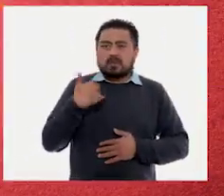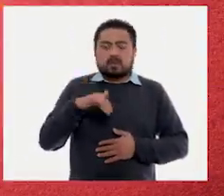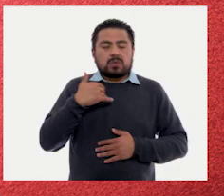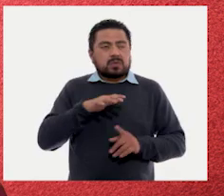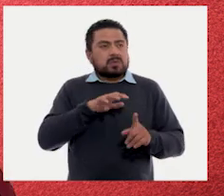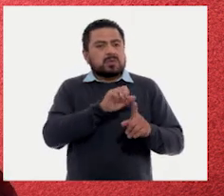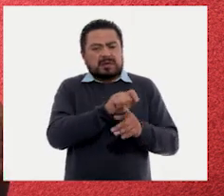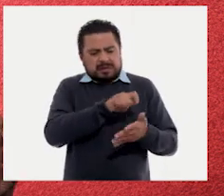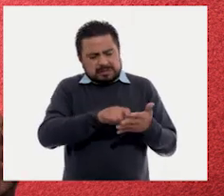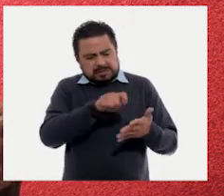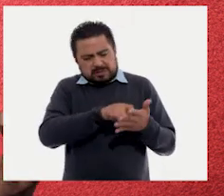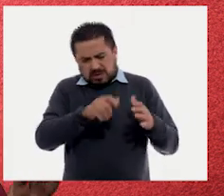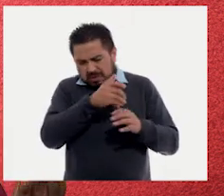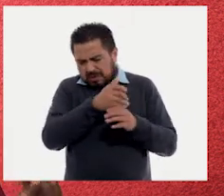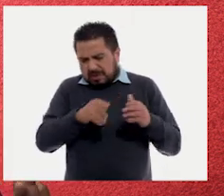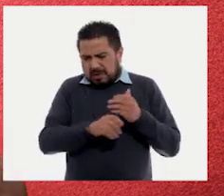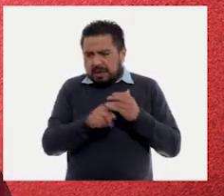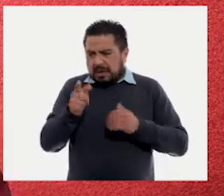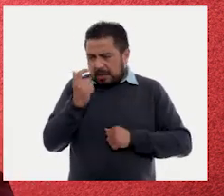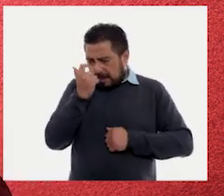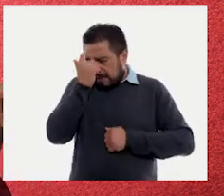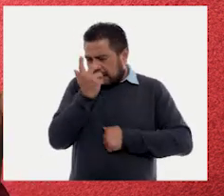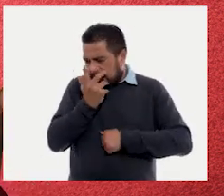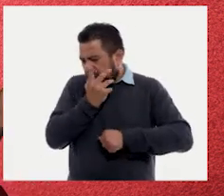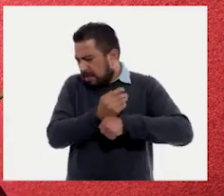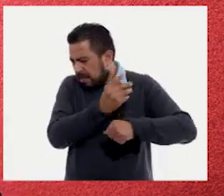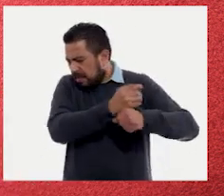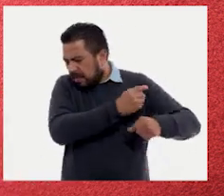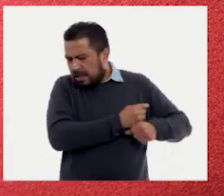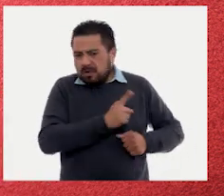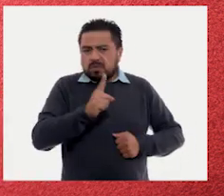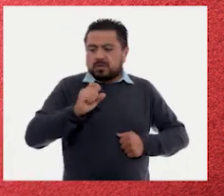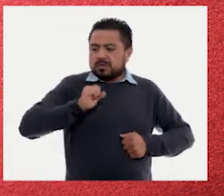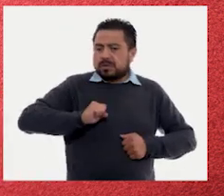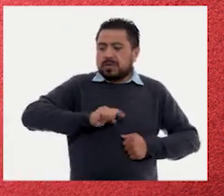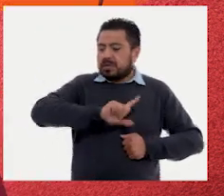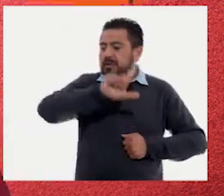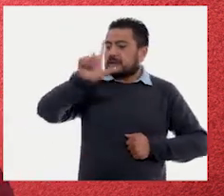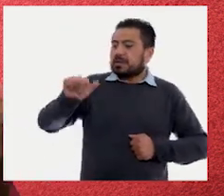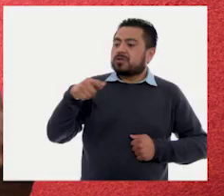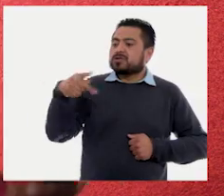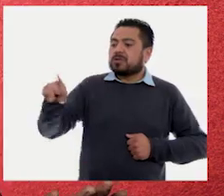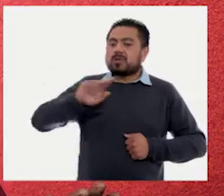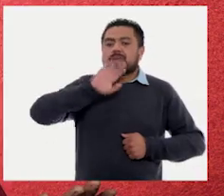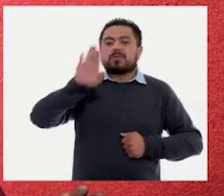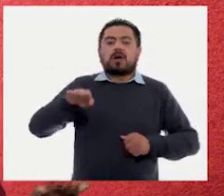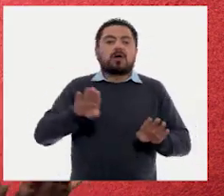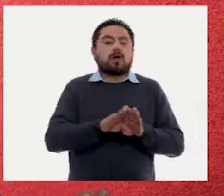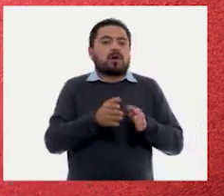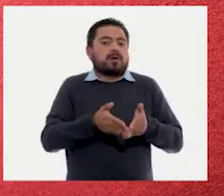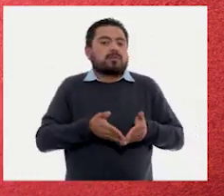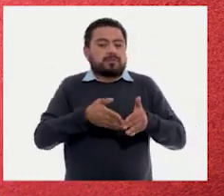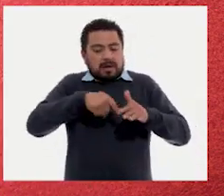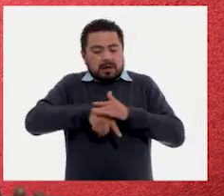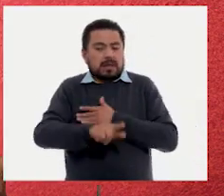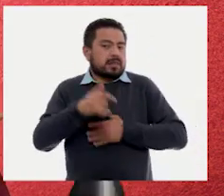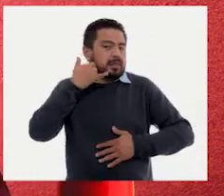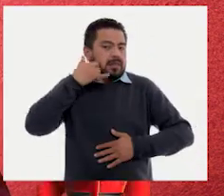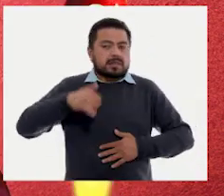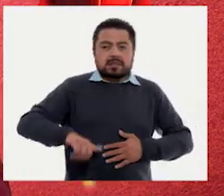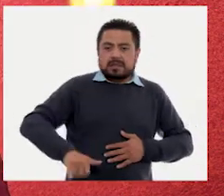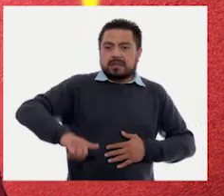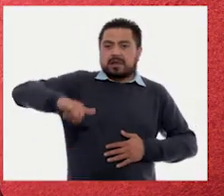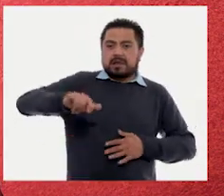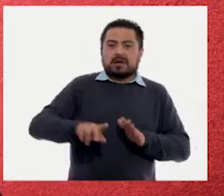porque escribió sobre cosas que se inventaron casi un siglo después de su muerte, como los submarinos, el teléfono,